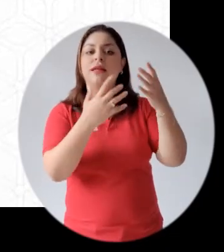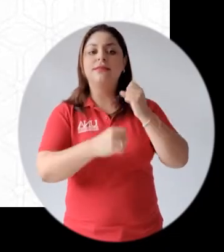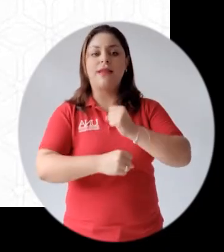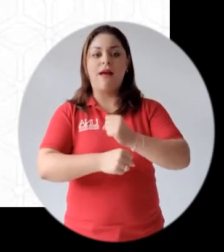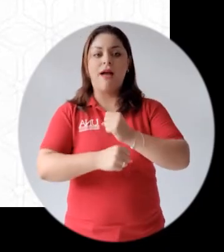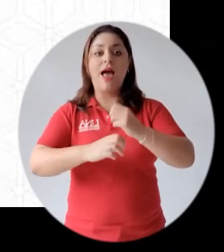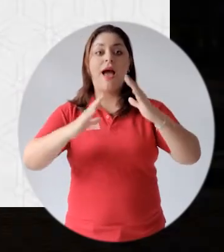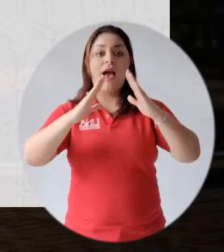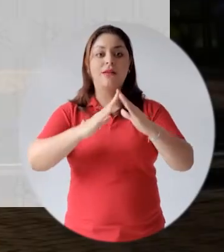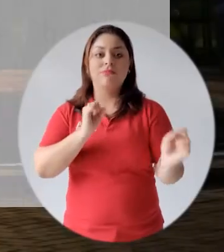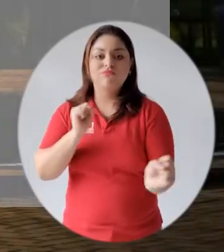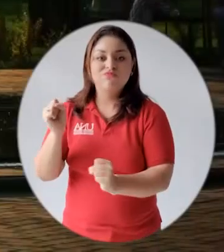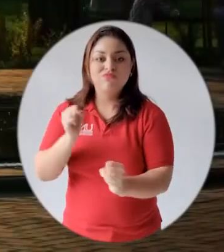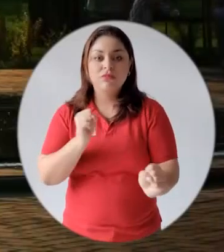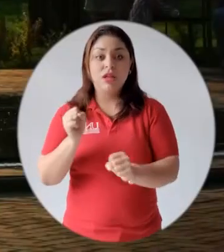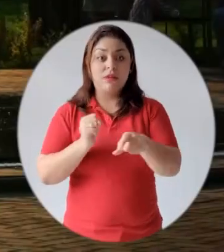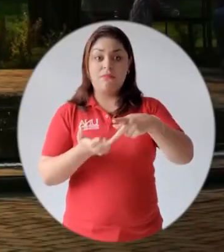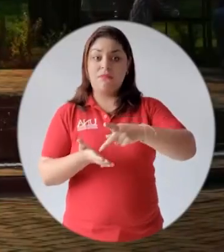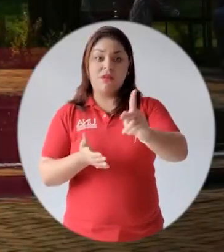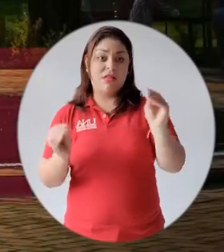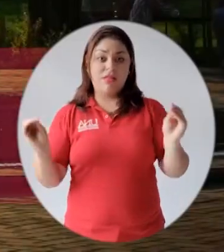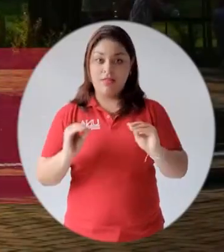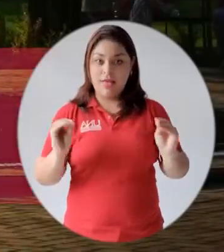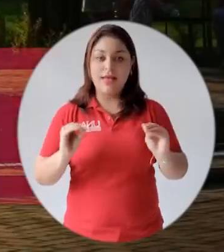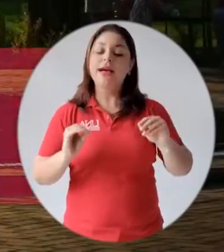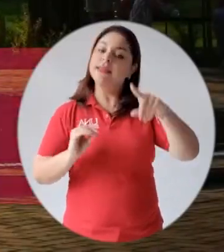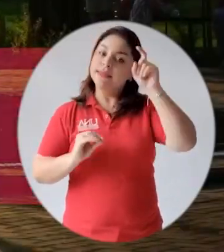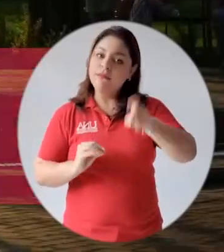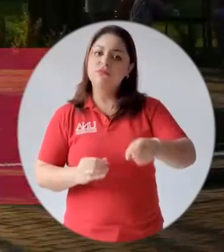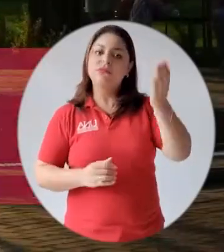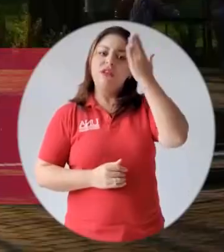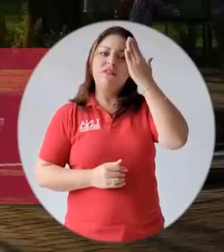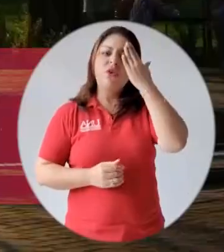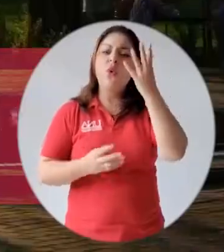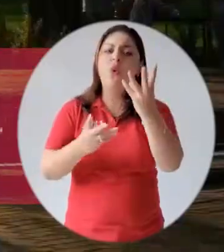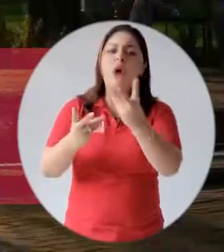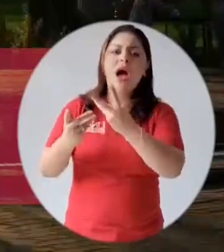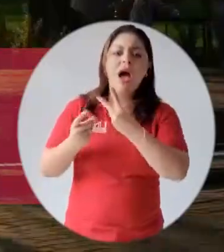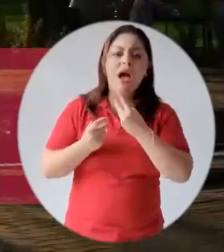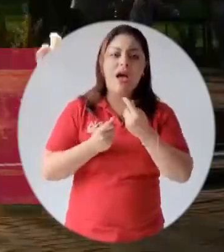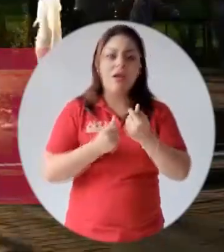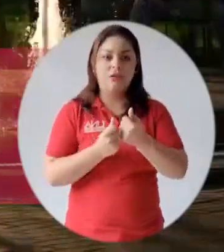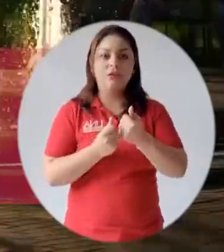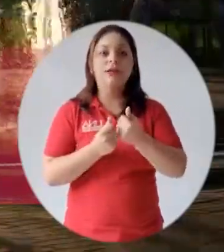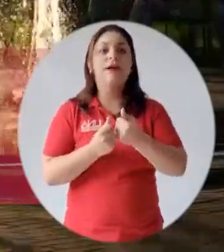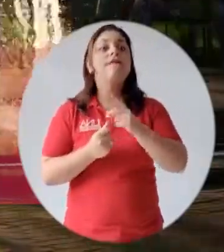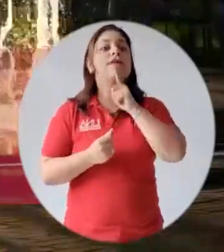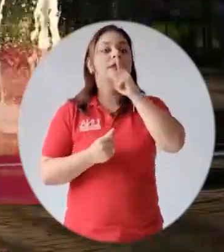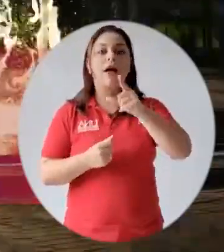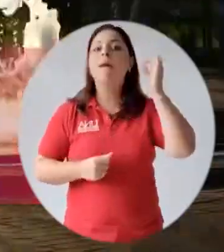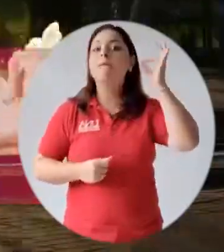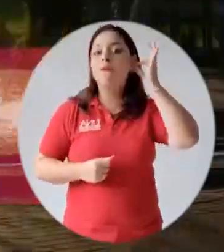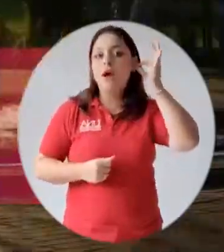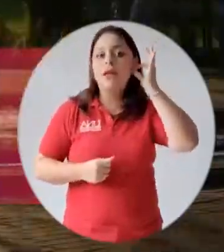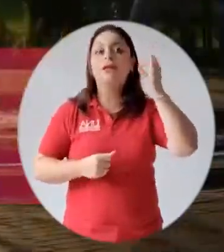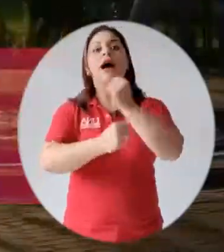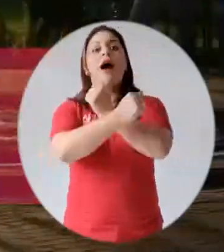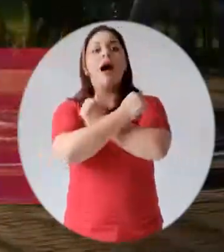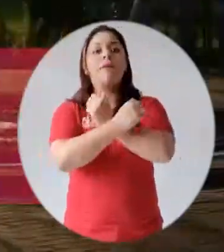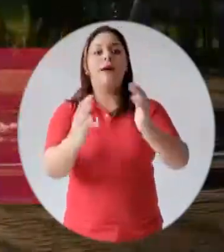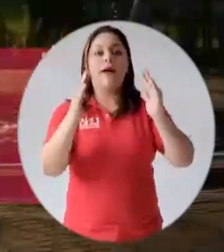no remunerado. Entonces, con esta fuente de información se puede conocer cuál es el aporte que realizan